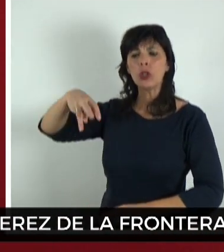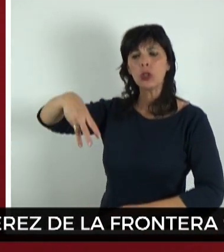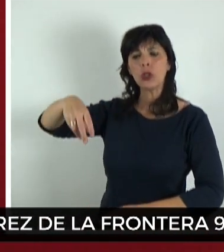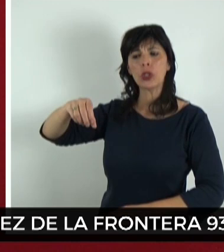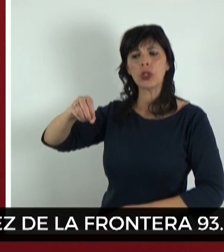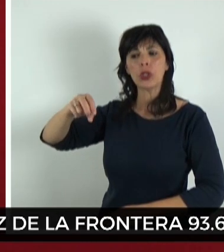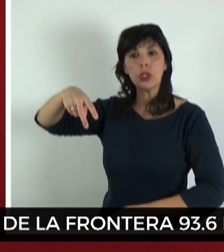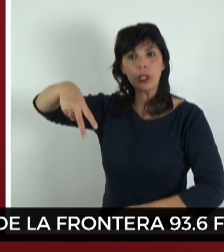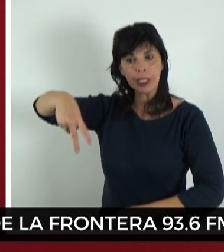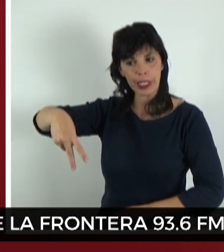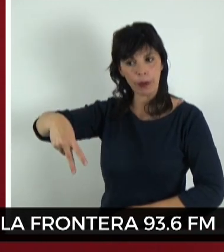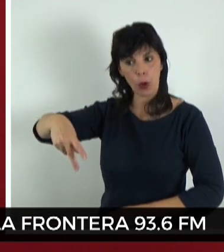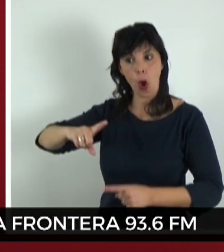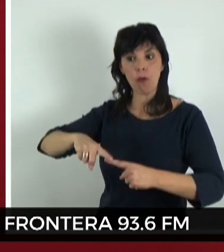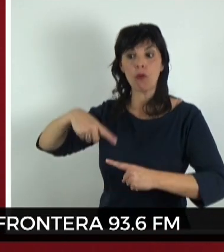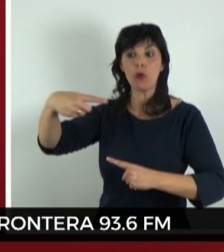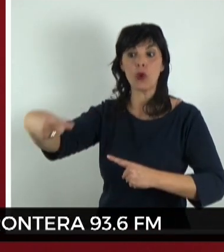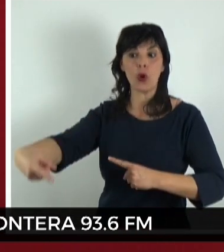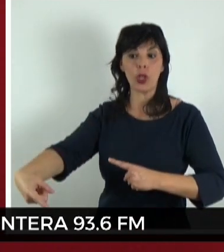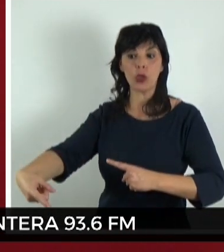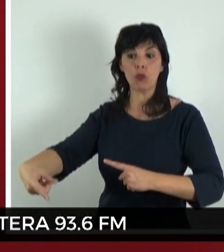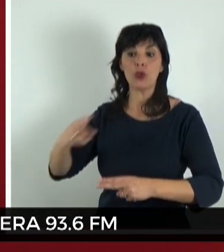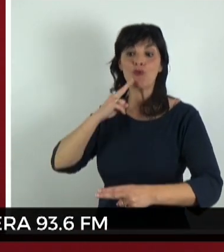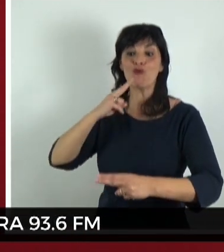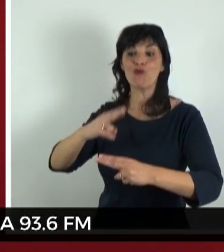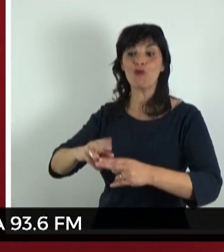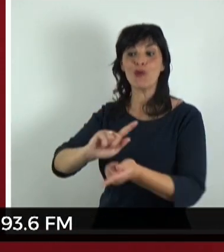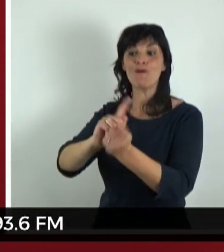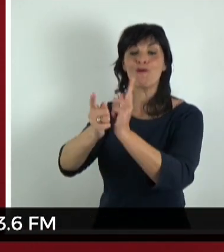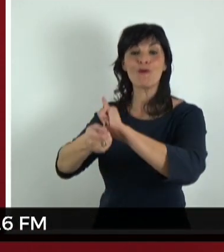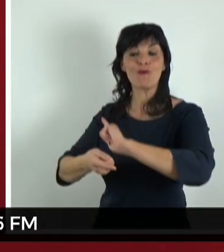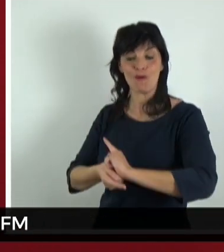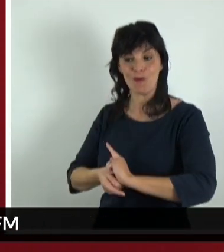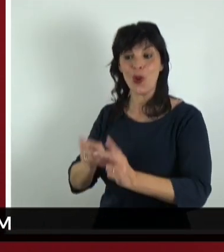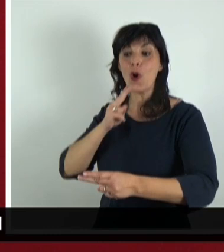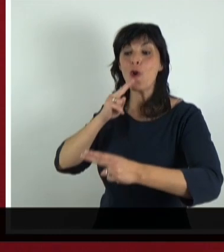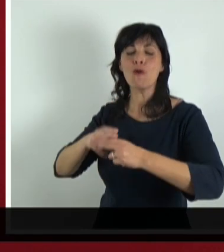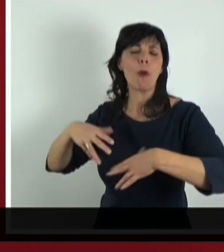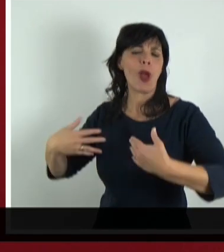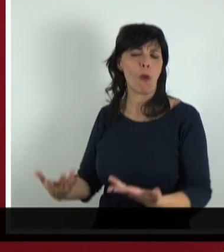Kefas. Esa palabra mirar, en griego hay diferentes palabras para mirar,